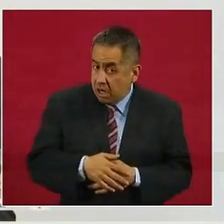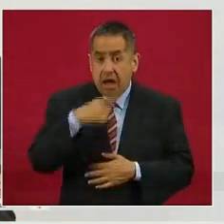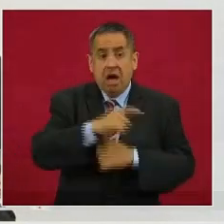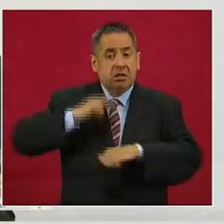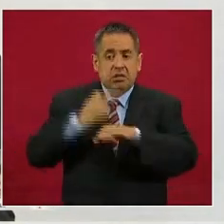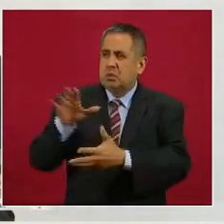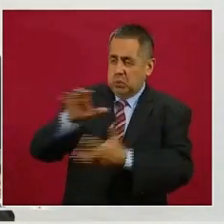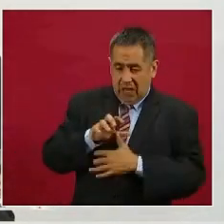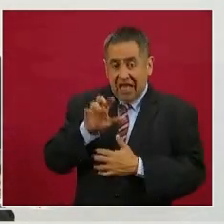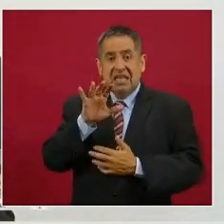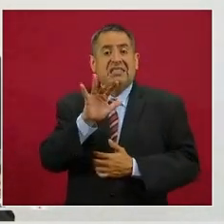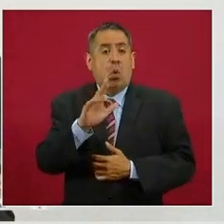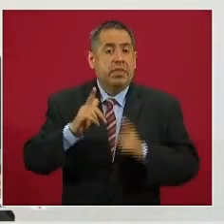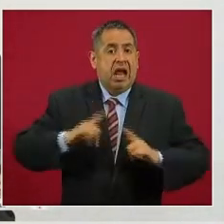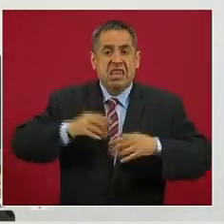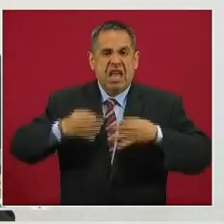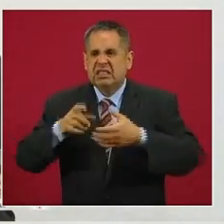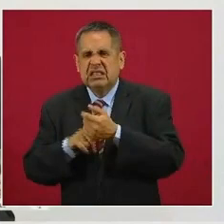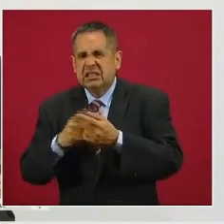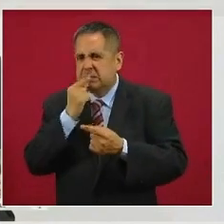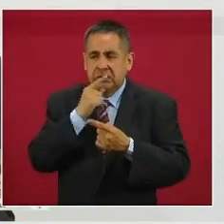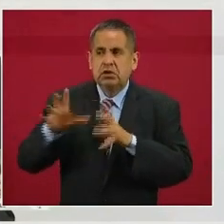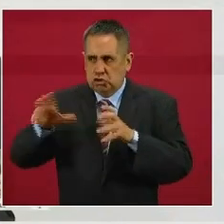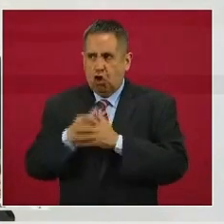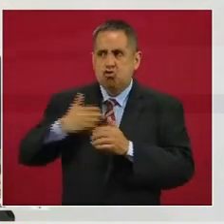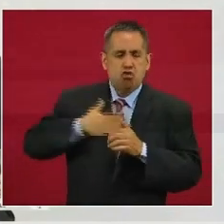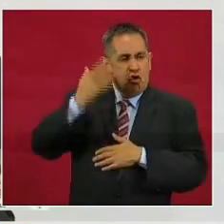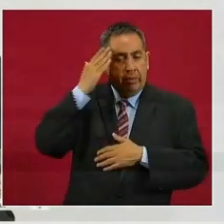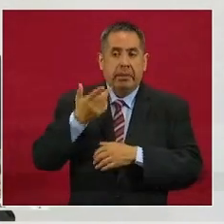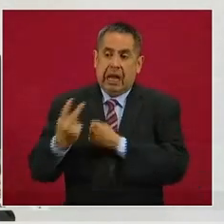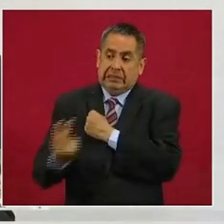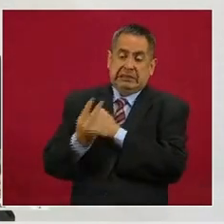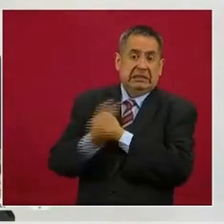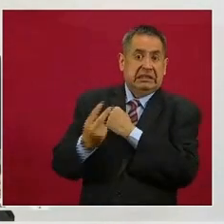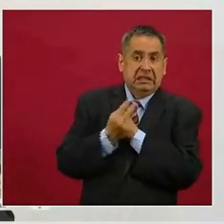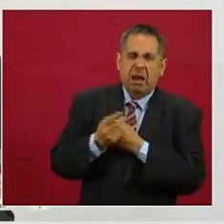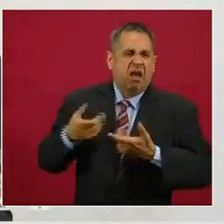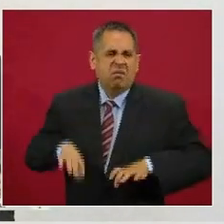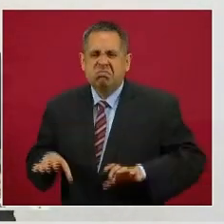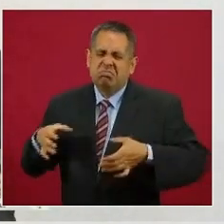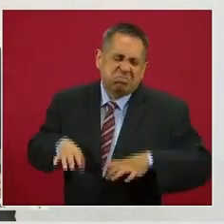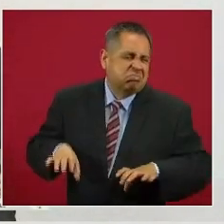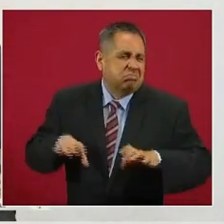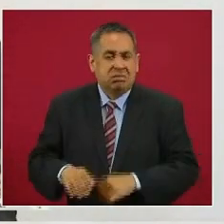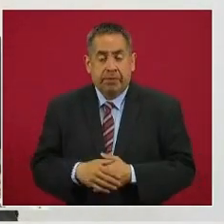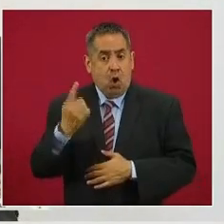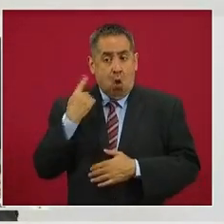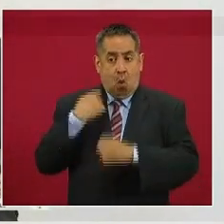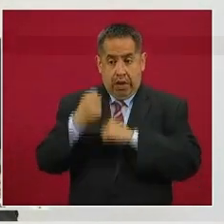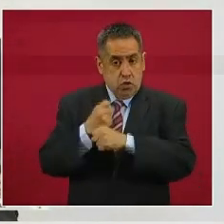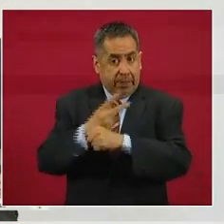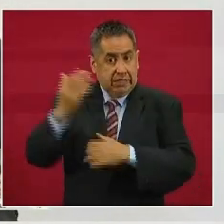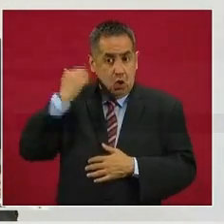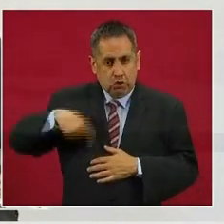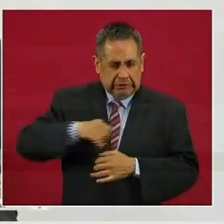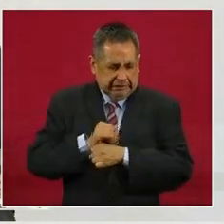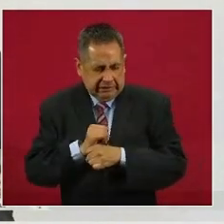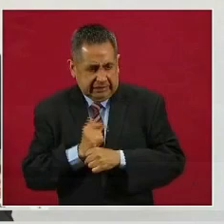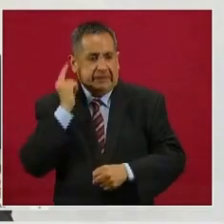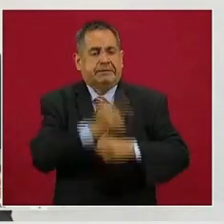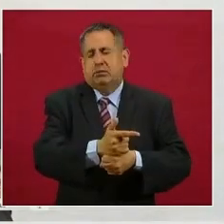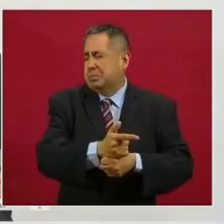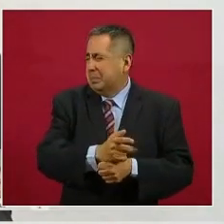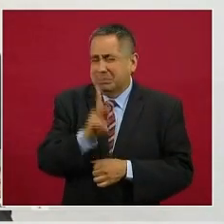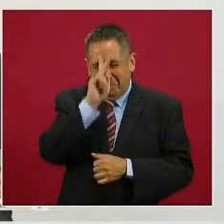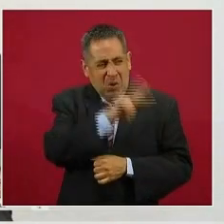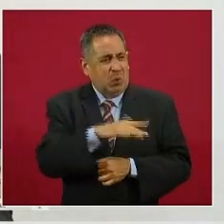puso a su disposición cerca de 50 agentes policíacos y todo el aparato administrativo para cuidarlo y facilitarle ese saqueo. El año pasado, cuando iniciamos esta investigación y descubrimos